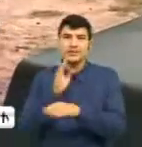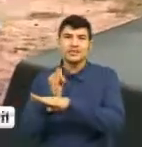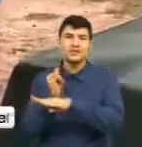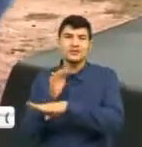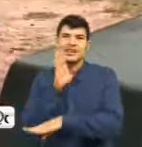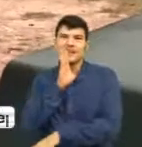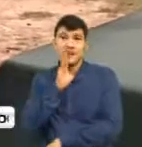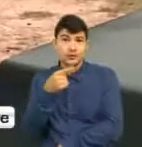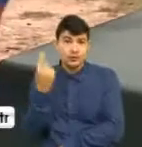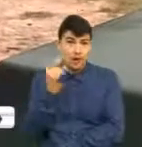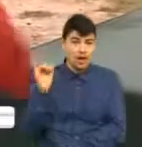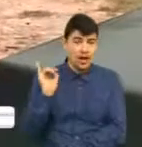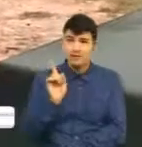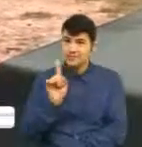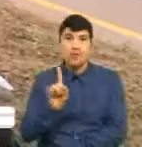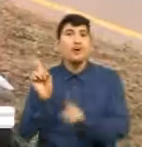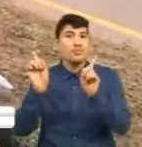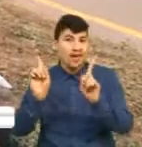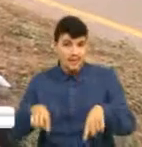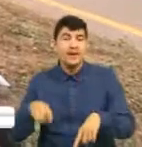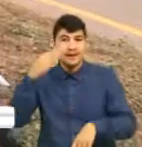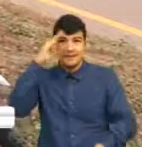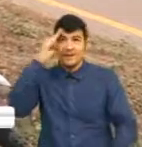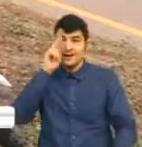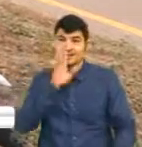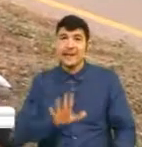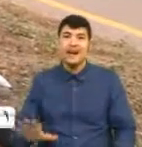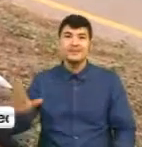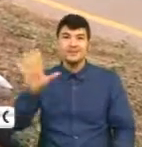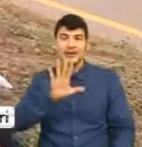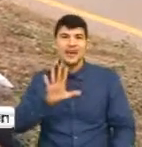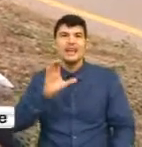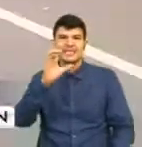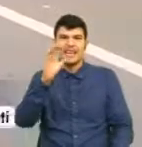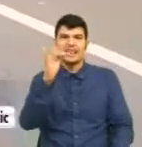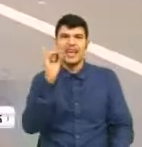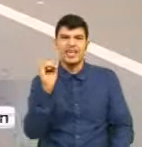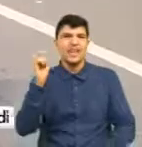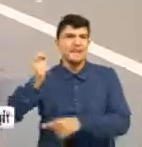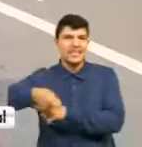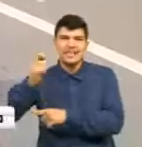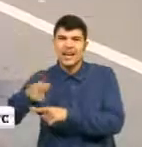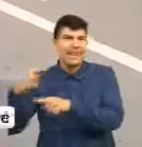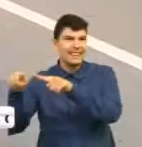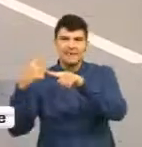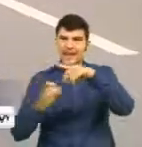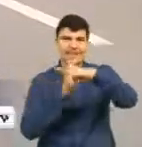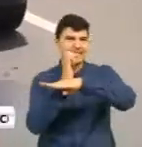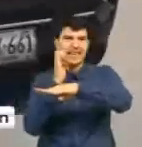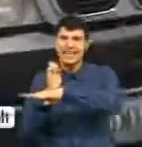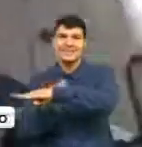no solamente del Ejército, sino también de nuestra Policía Nacional, del CTI, de la Fiscalía, de todos los entes